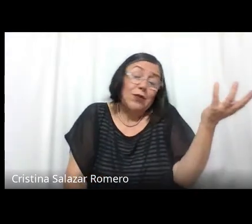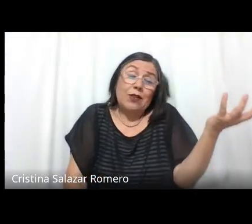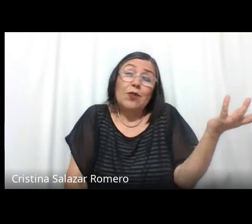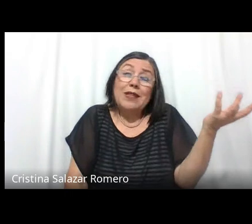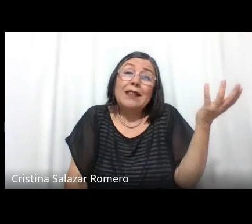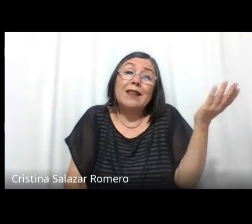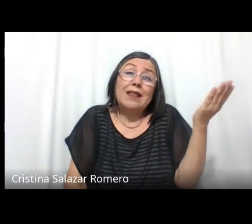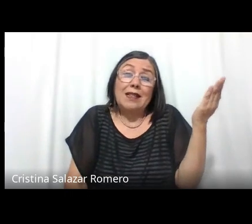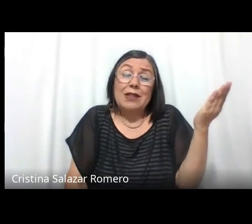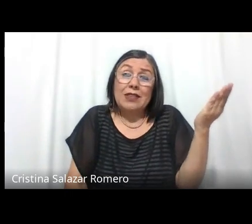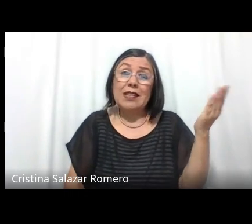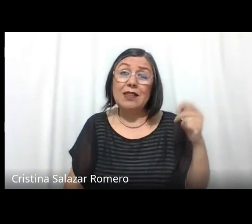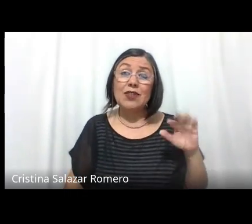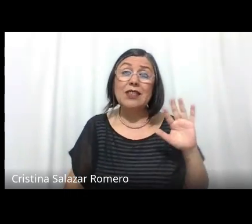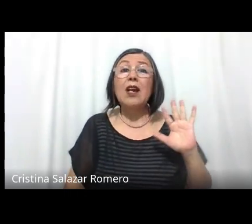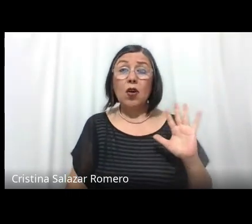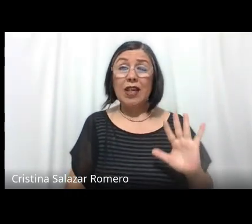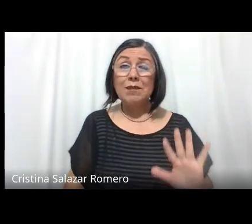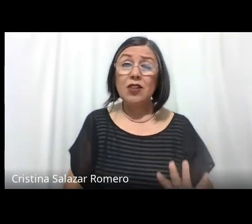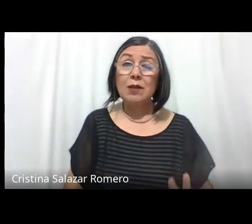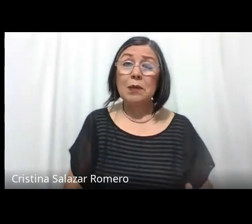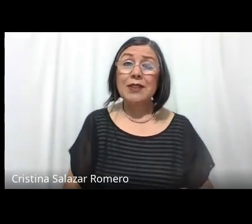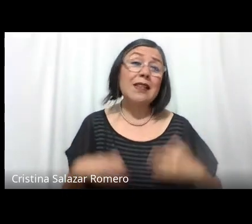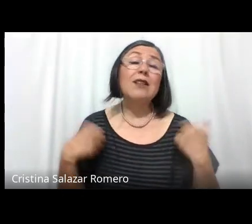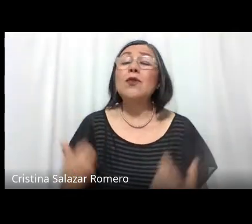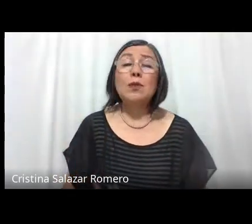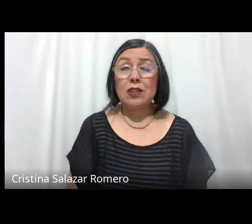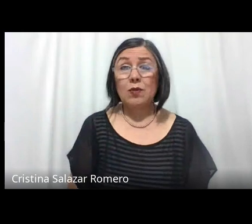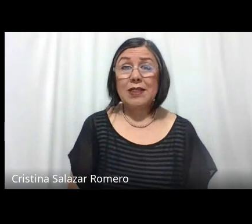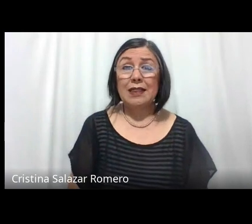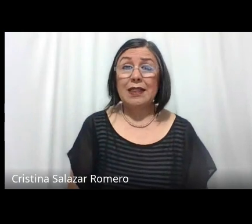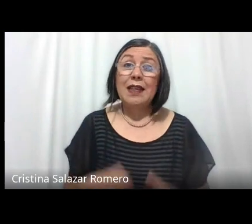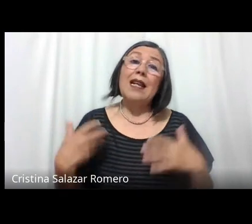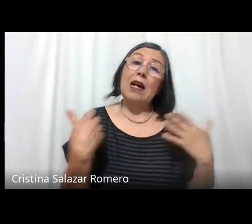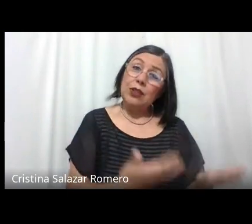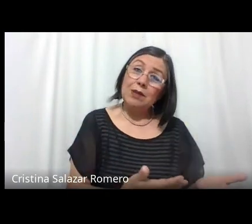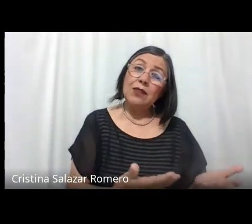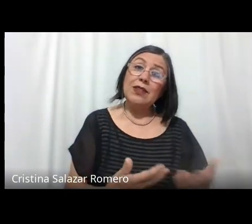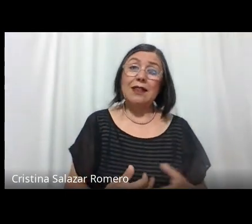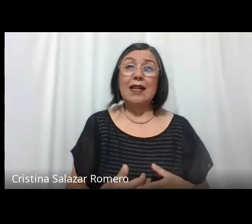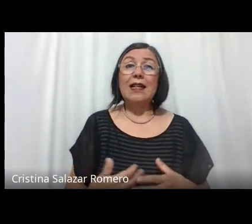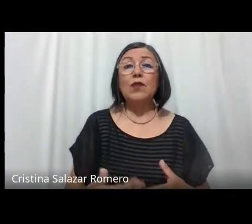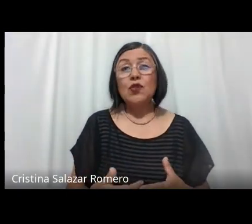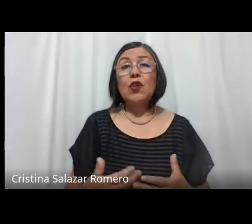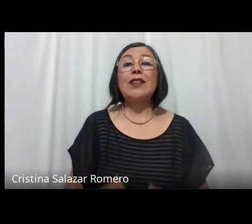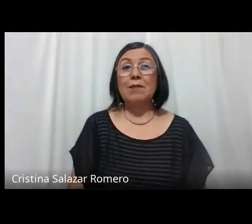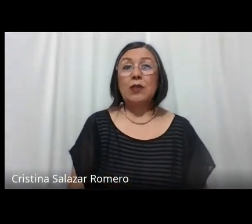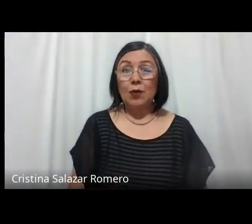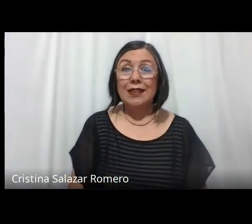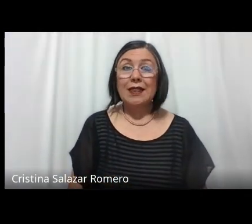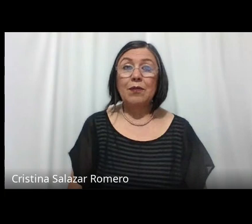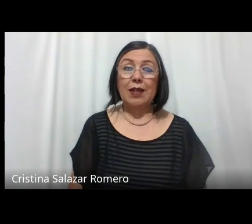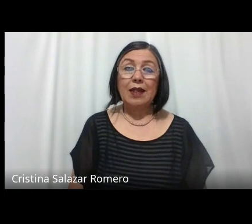pues su mano dominante es la mano izquierda. Entonces, ¿con qué mano lo vamos a hacer? Con su mano dominante. La otra mano tendrá la función de